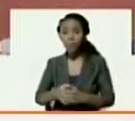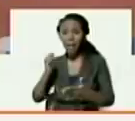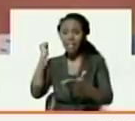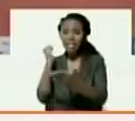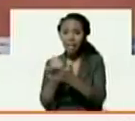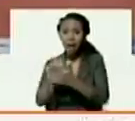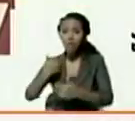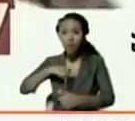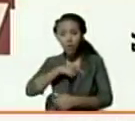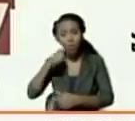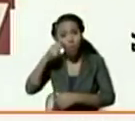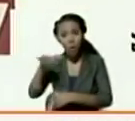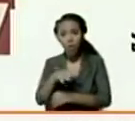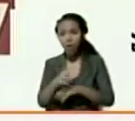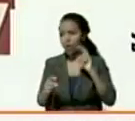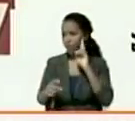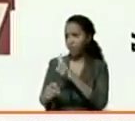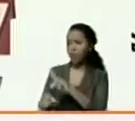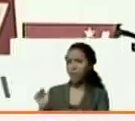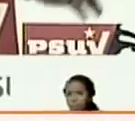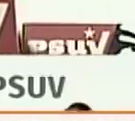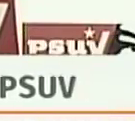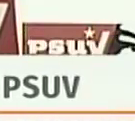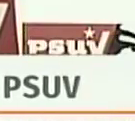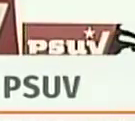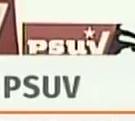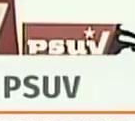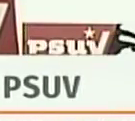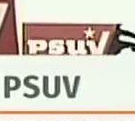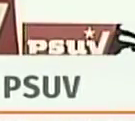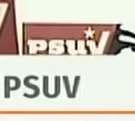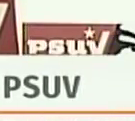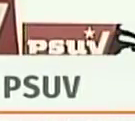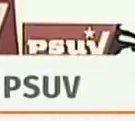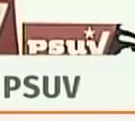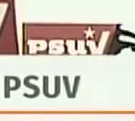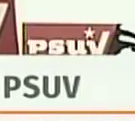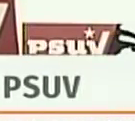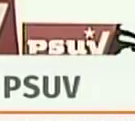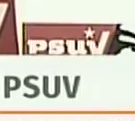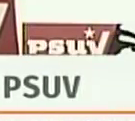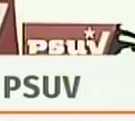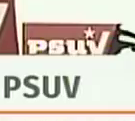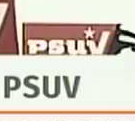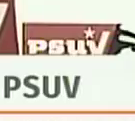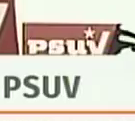a nuestro pueblo. ¿No ven lo que ocurrió hace poco, el escándalo? Dispararon. Mentira.